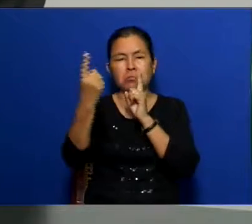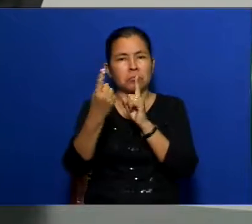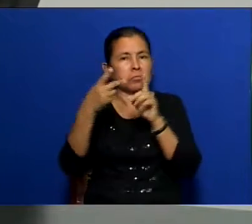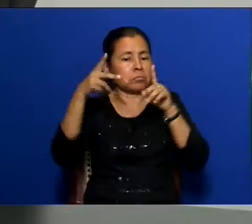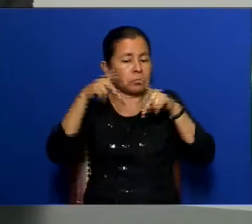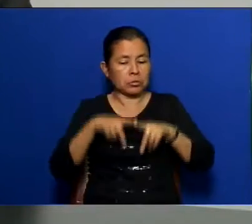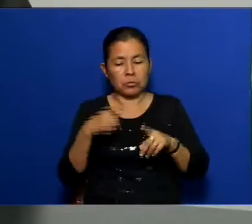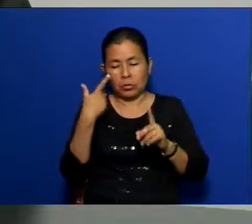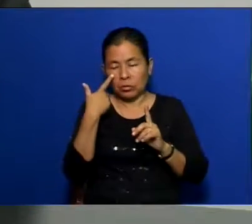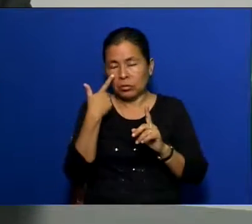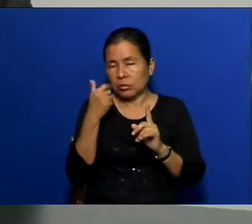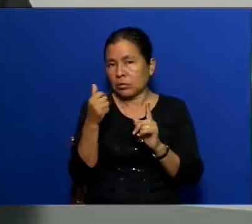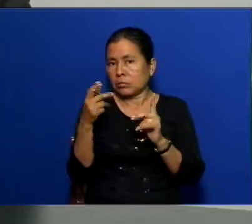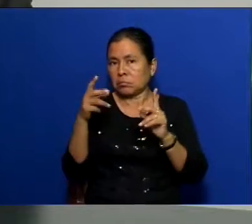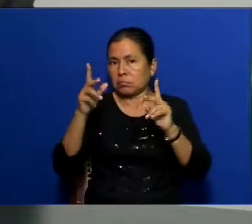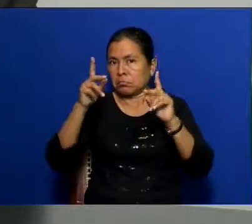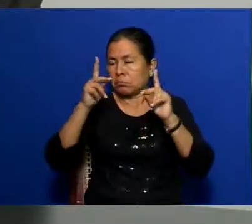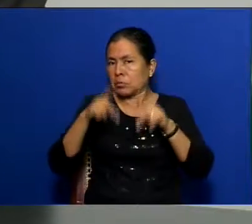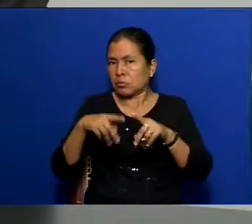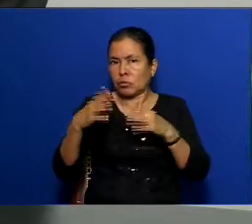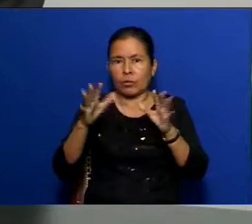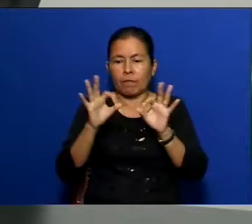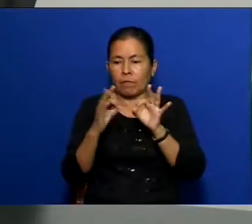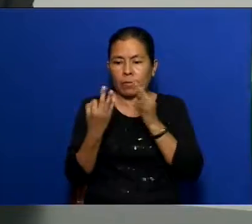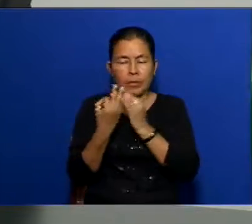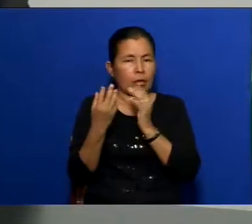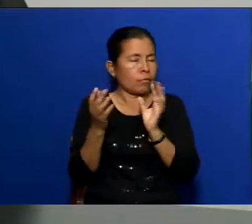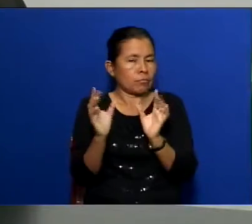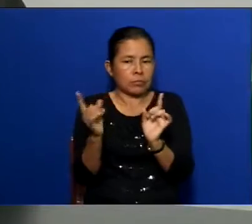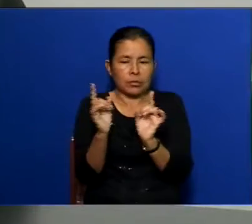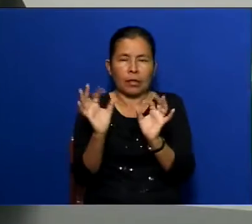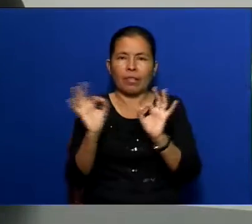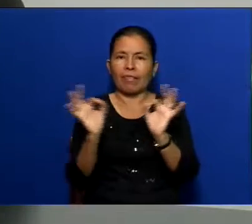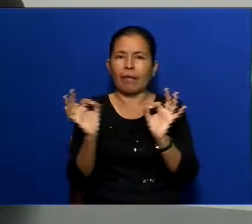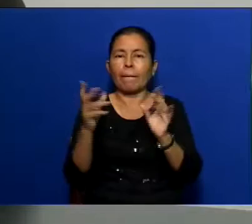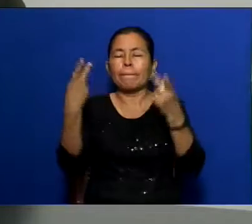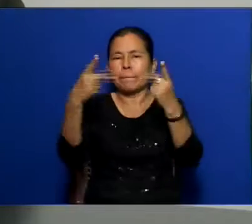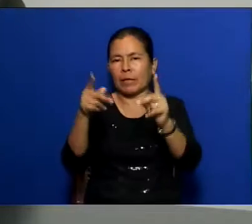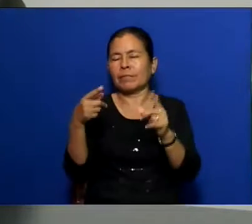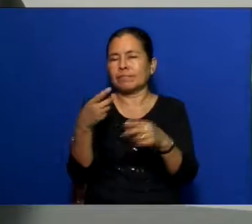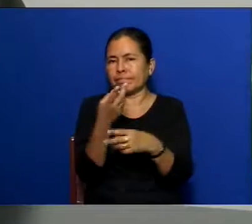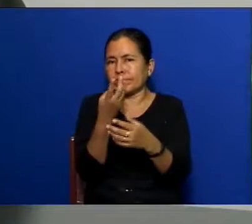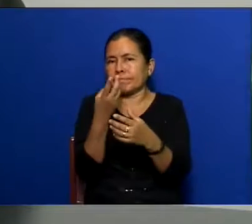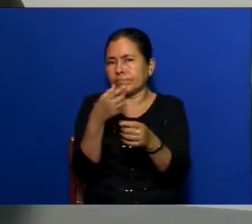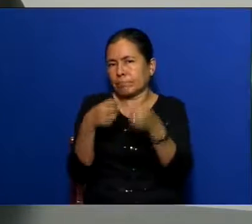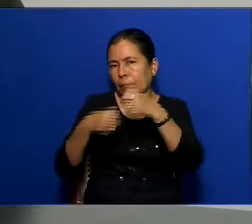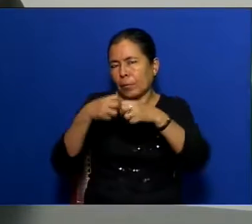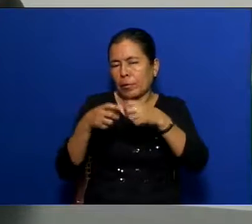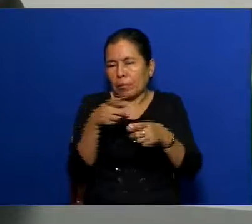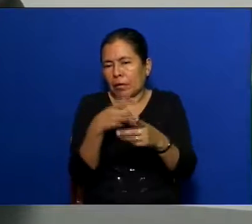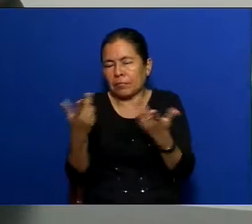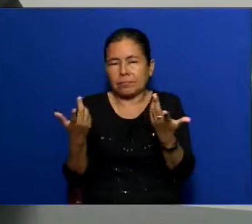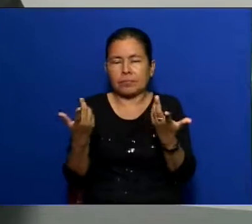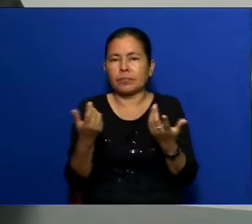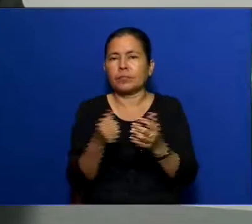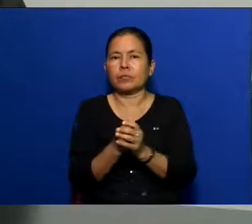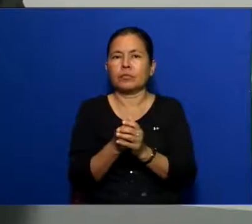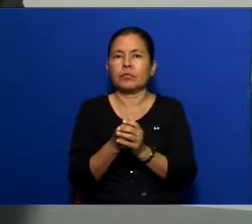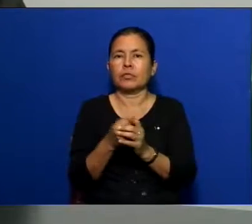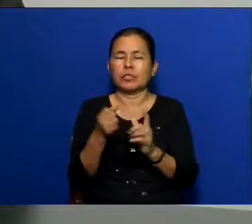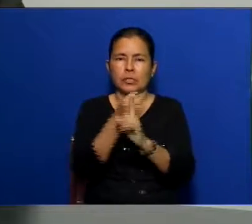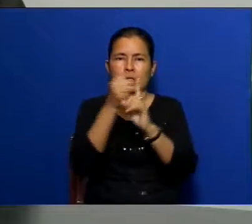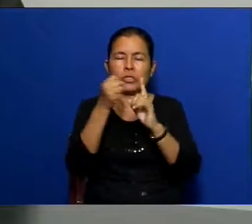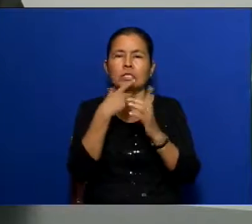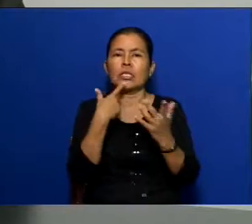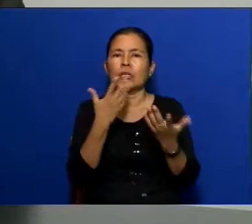una persona conocida, pero no tiene ningún vínculo familiar con la víctima. E igualmente, el otro delito que también se investiga en los niños es el delito